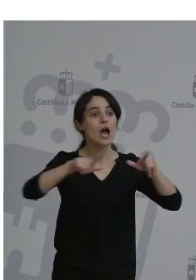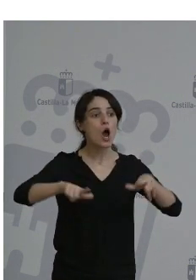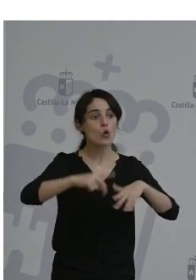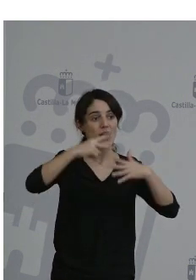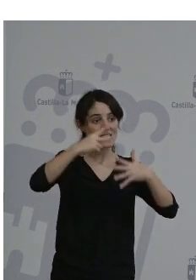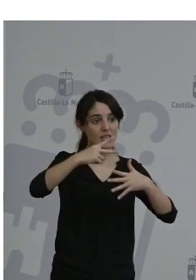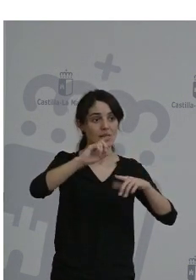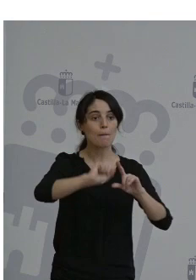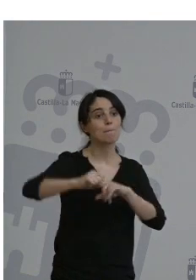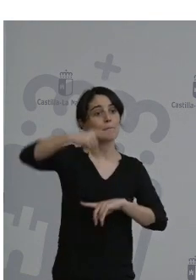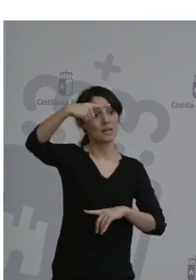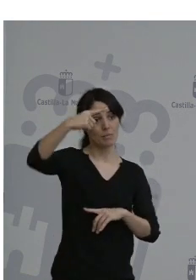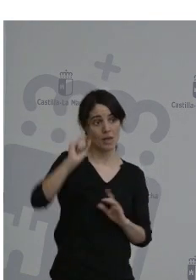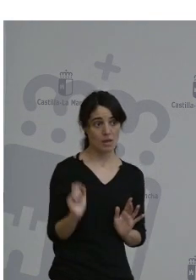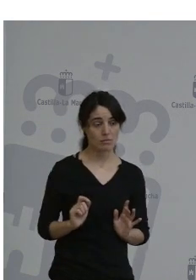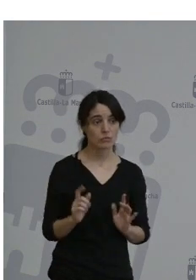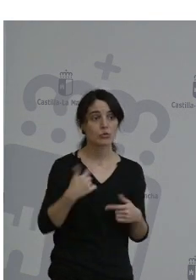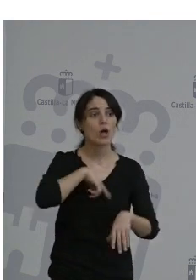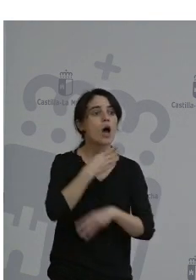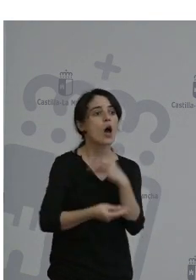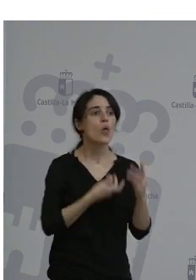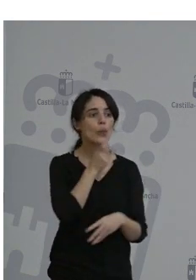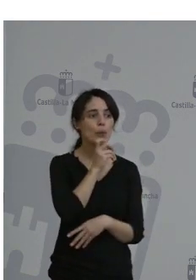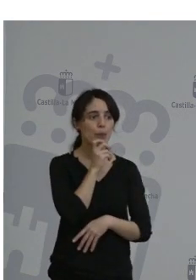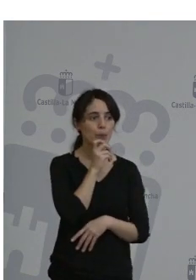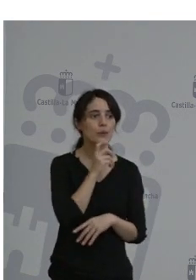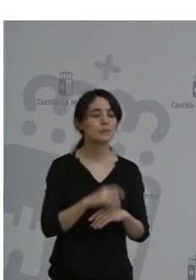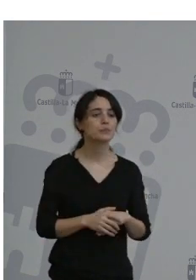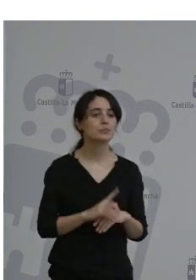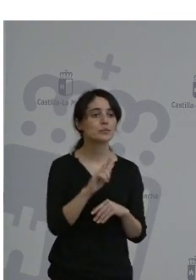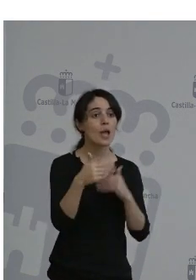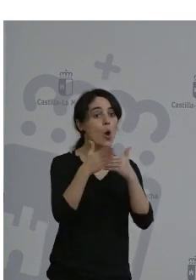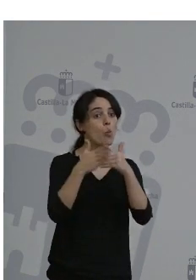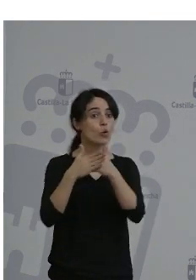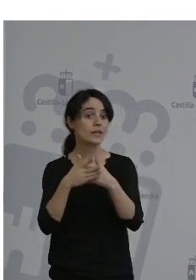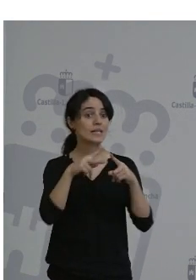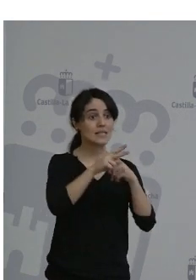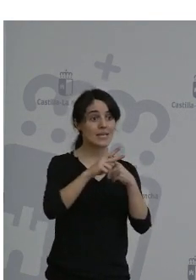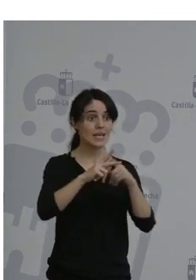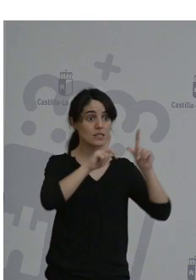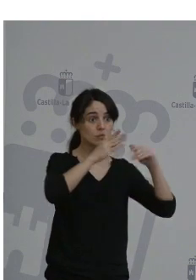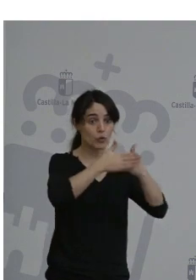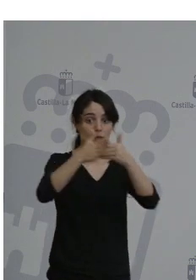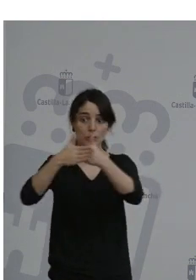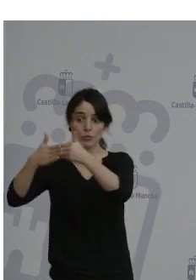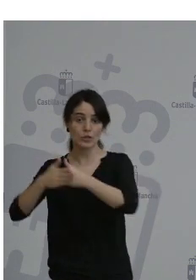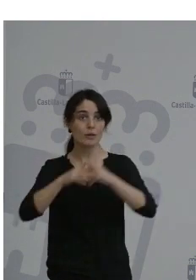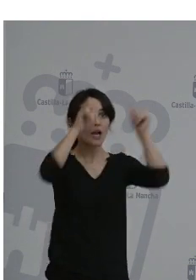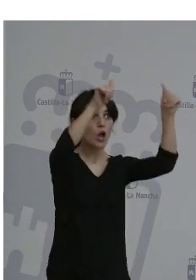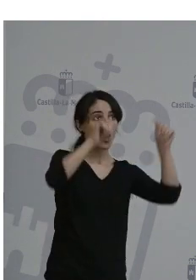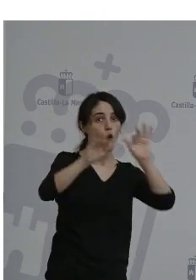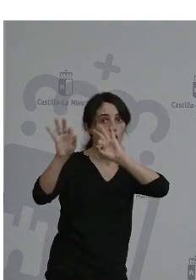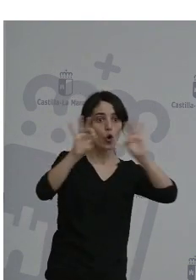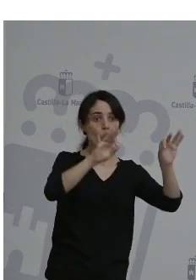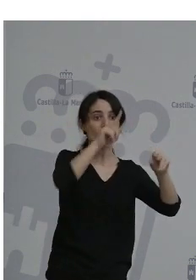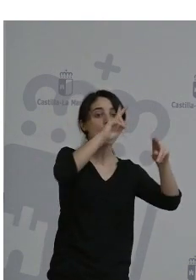que está en la primera planta. Lo que vamos a hacer es que en las puertas de los talleres vamos a poner una hojita en la que están